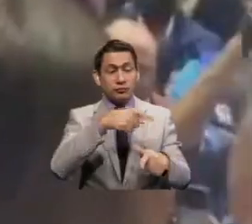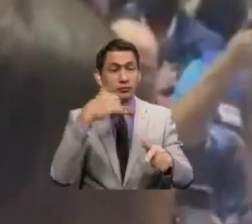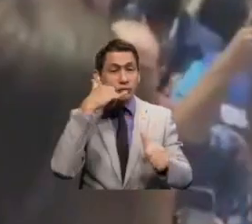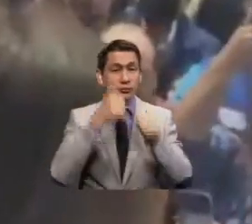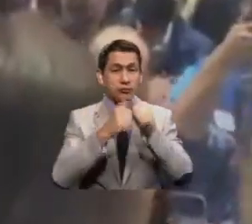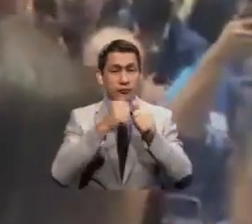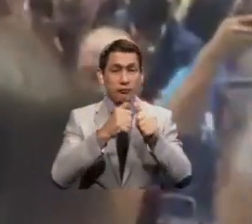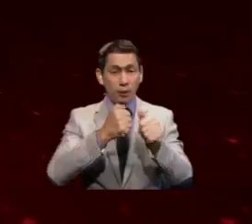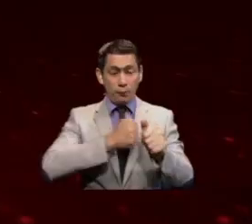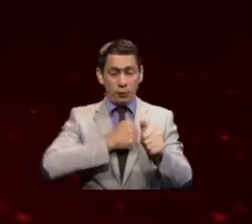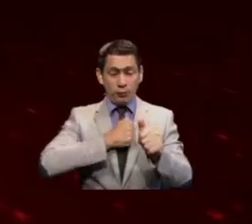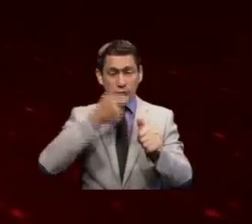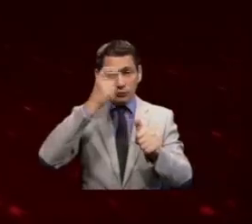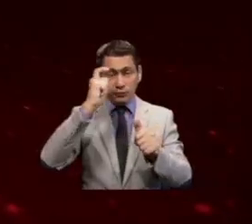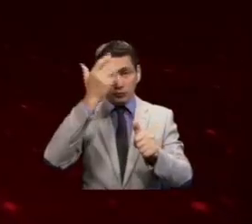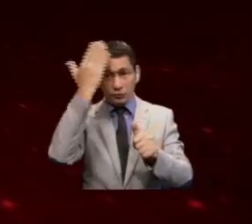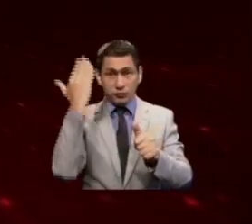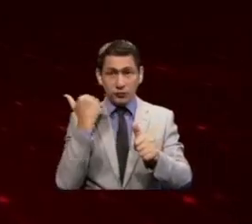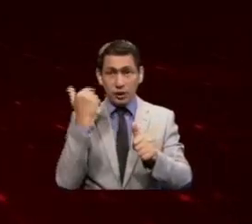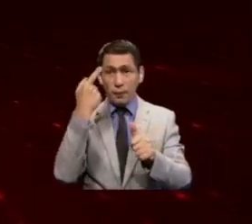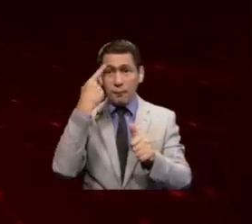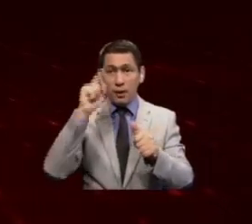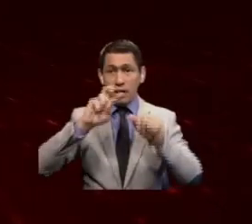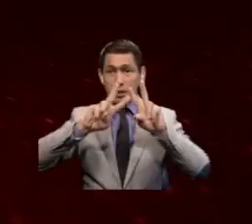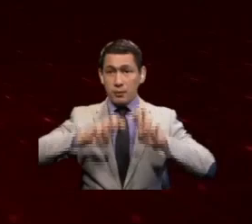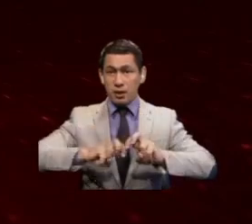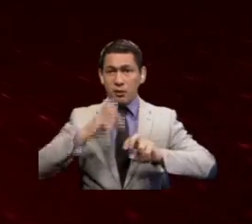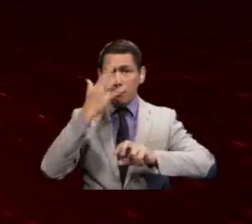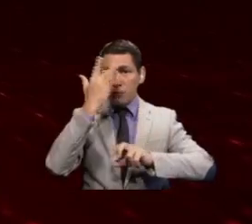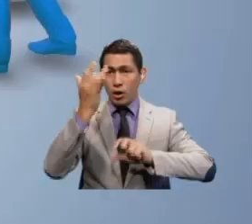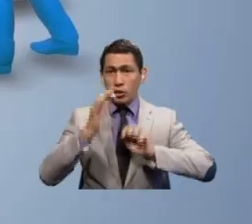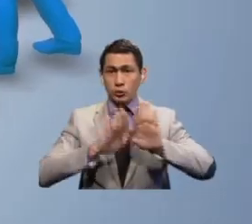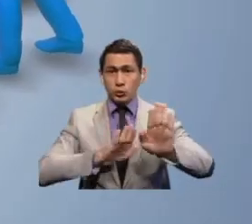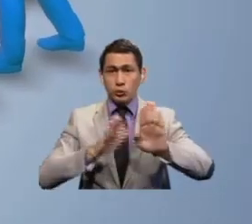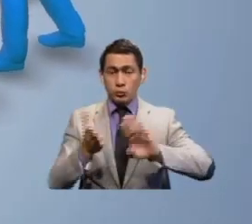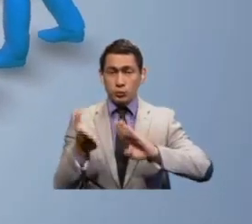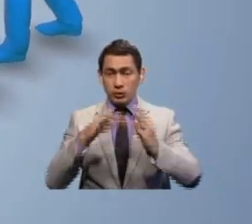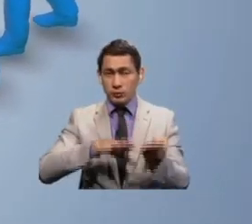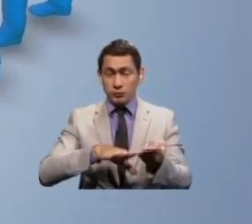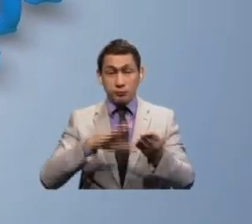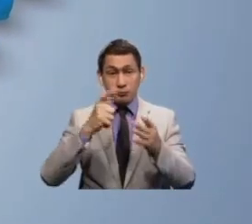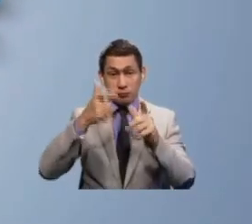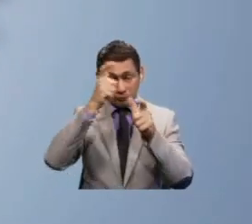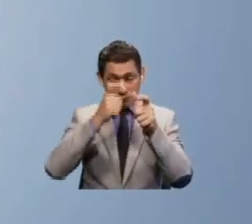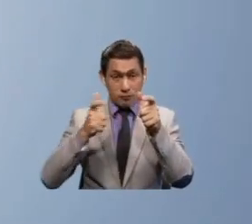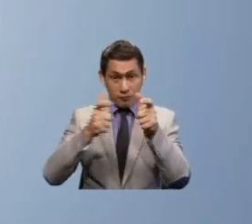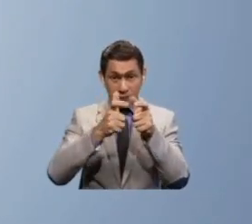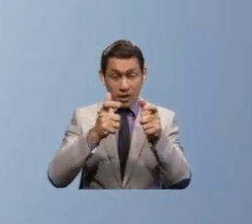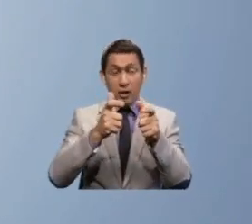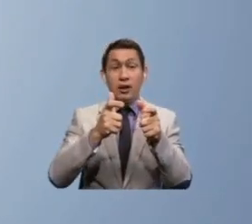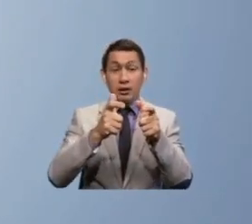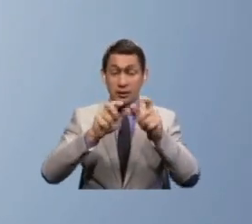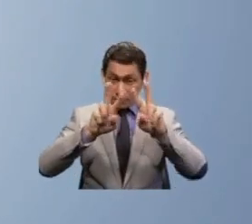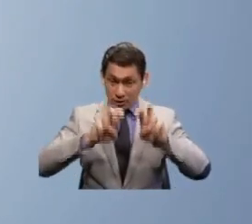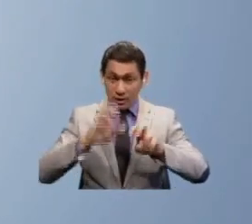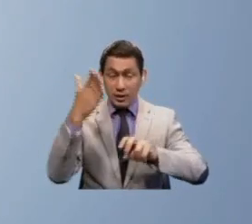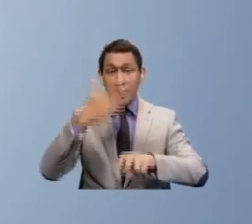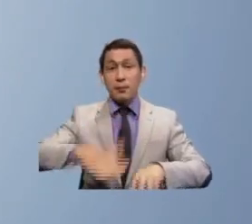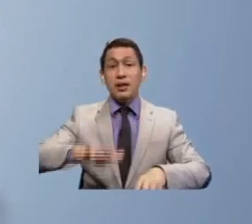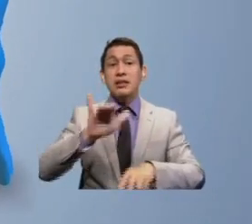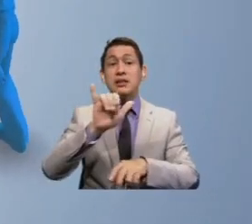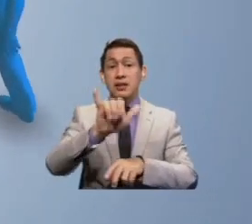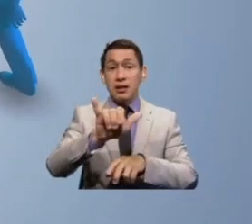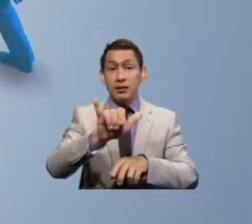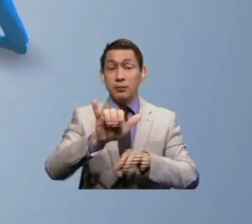esclarecer los hechos en torno al asesinato de Fernando Villavicencio, que la instrucción fiscal culmina este día sábado, en donde la